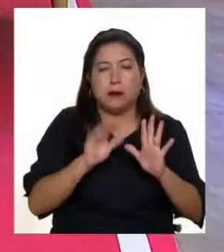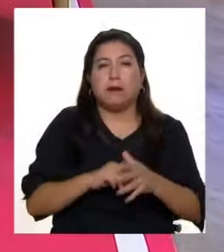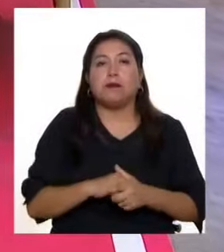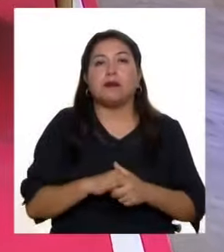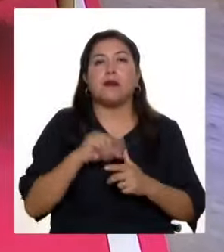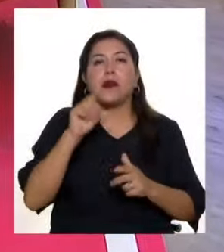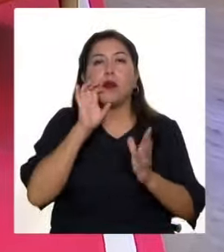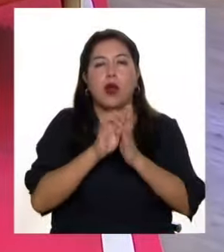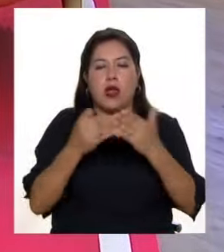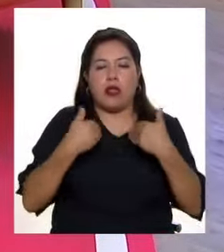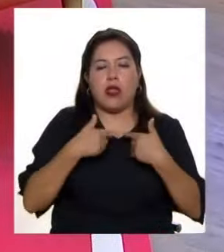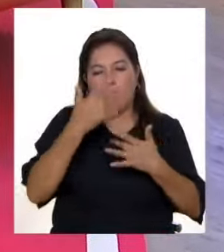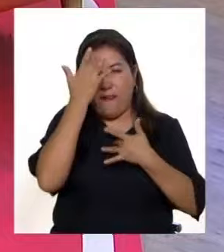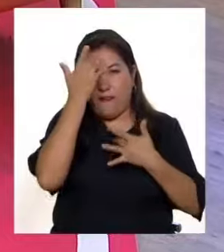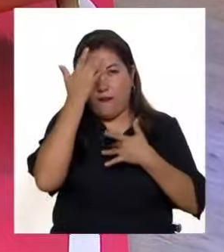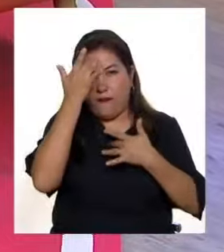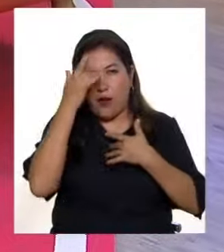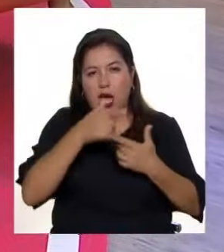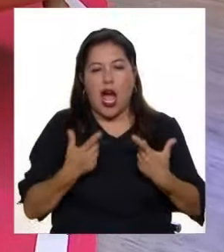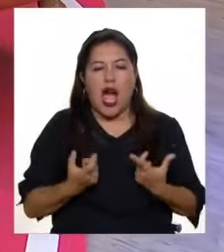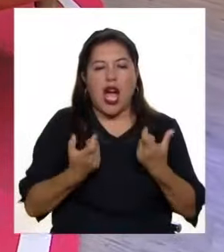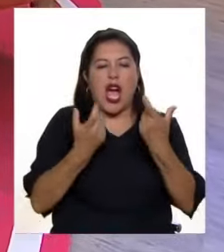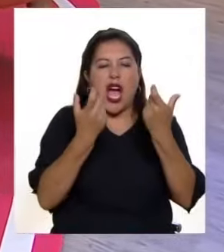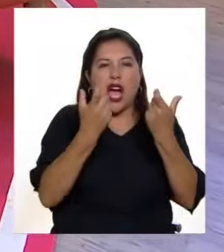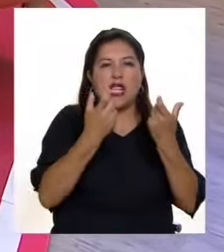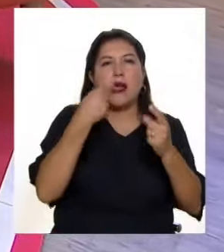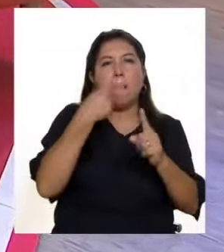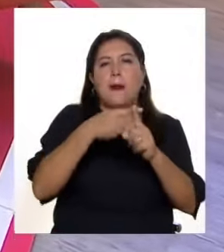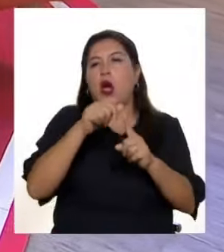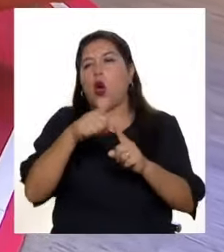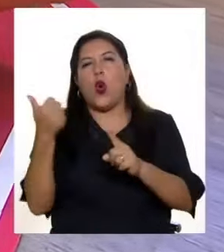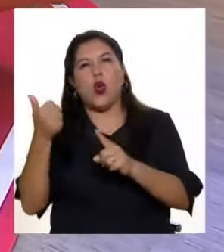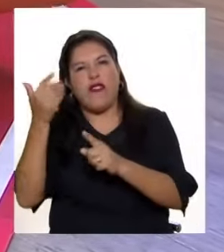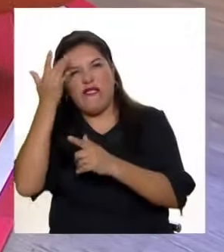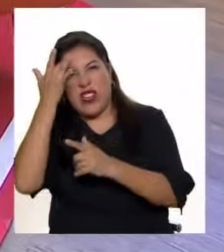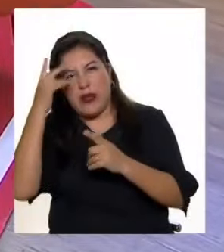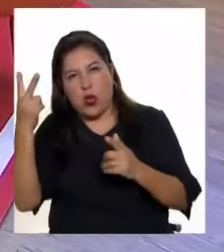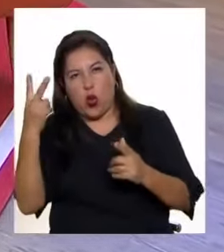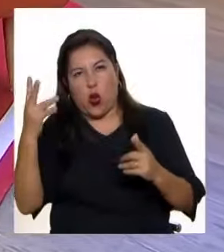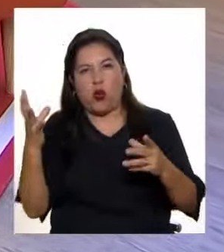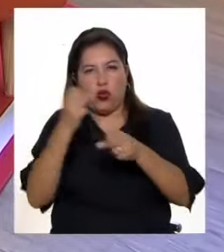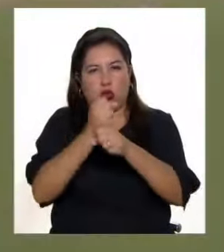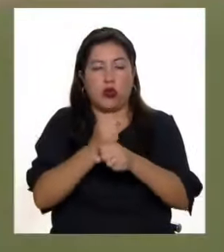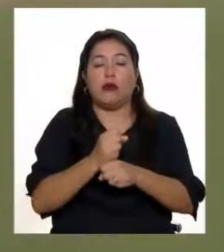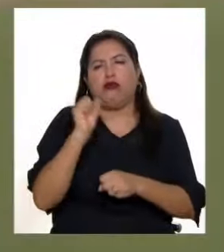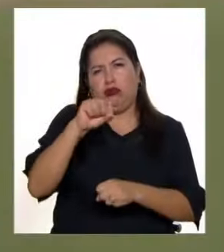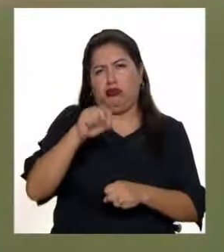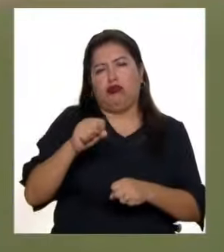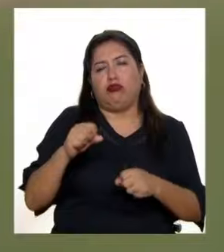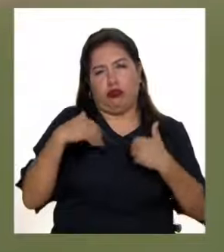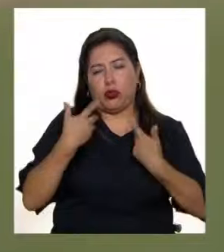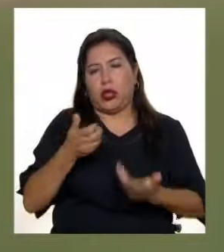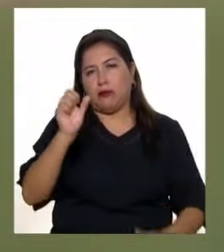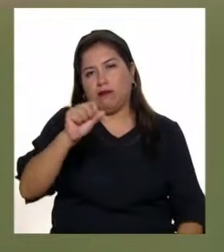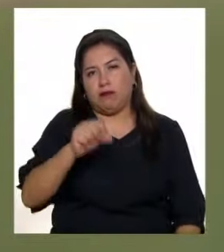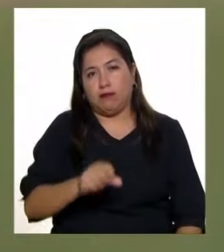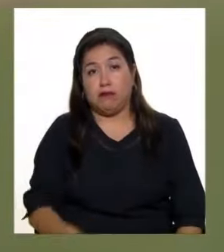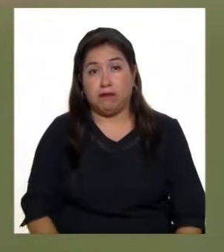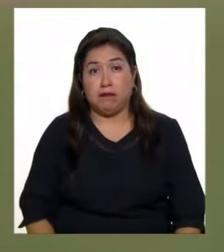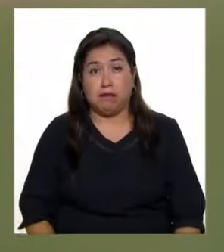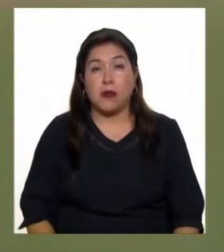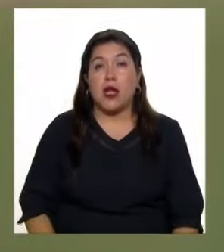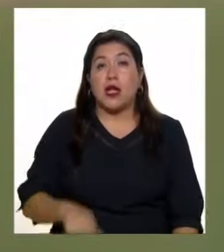tener prostatitis, hiperplasia y cáncer de próstata a la vez? Wow. Sí, en realidad sí, la respuesta es sí, ¿no? Y si bien es